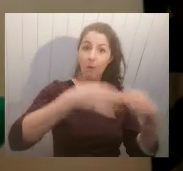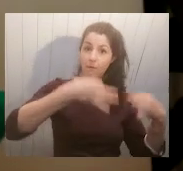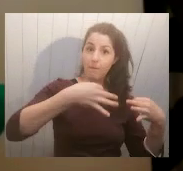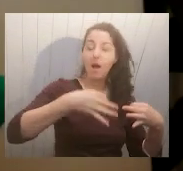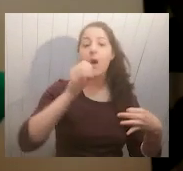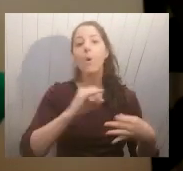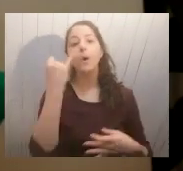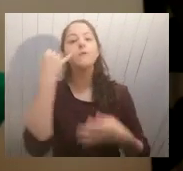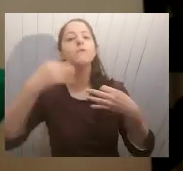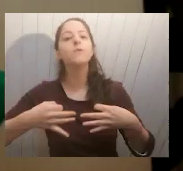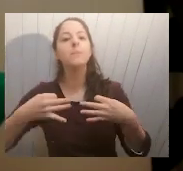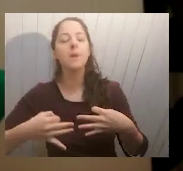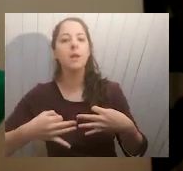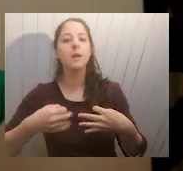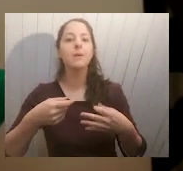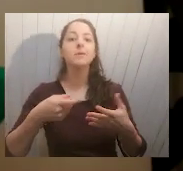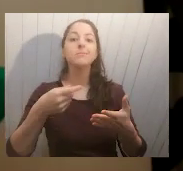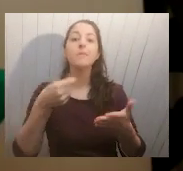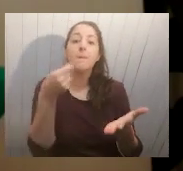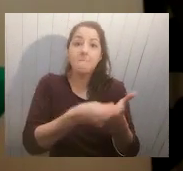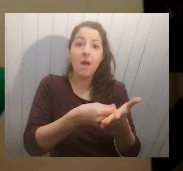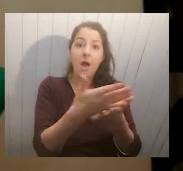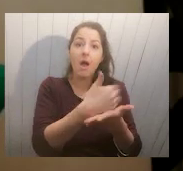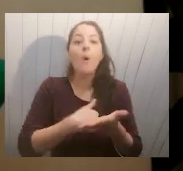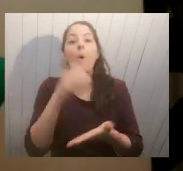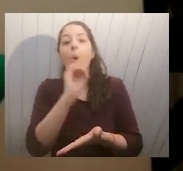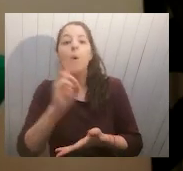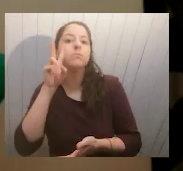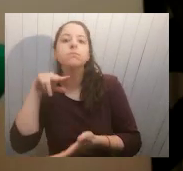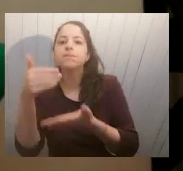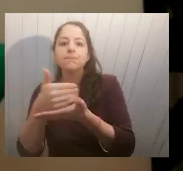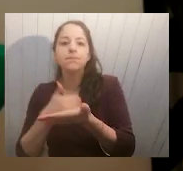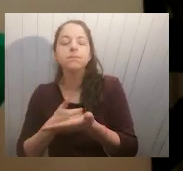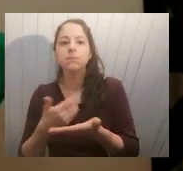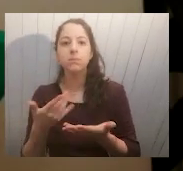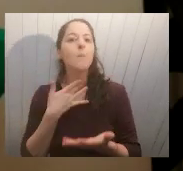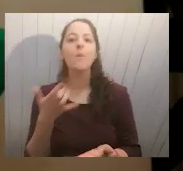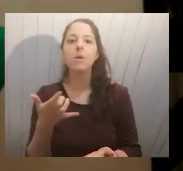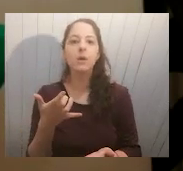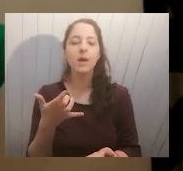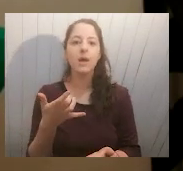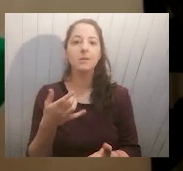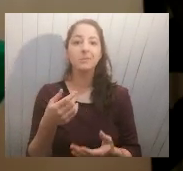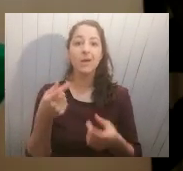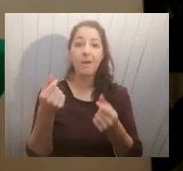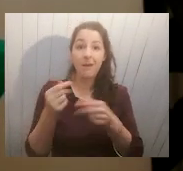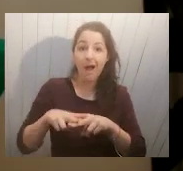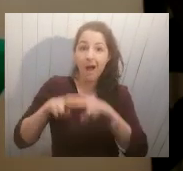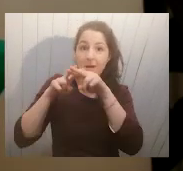realizamos, formales o informales, remunerados o no remunerados. Porque